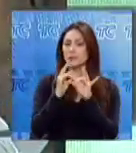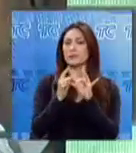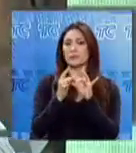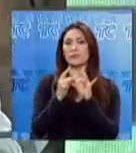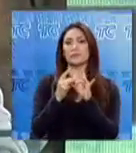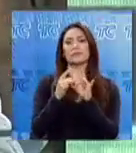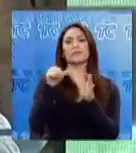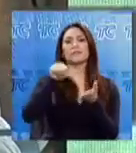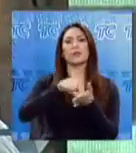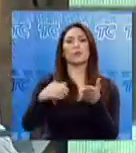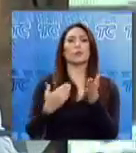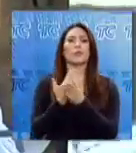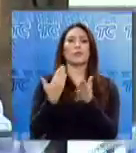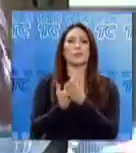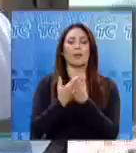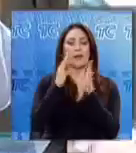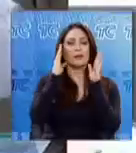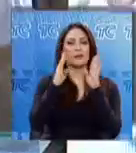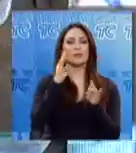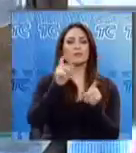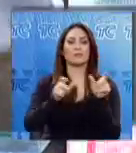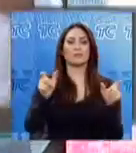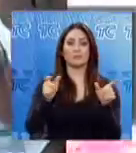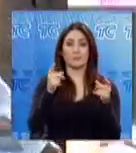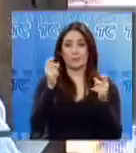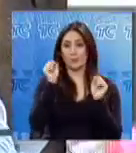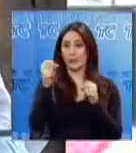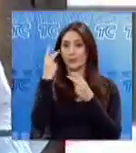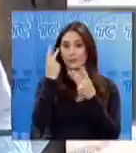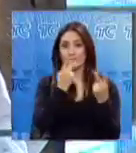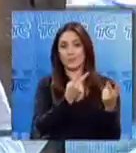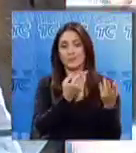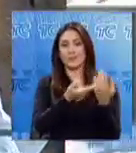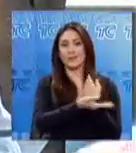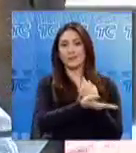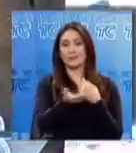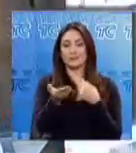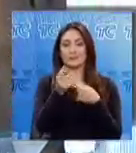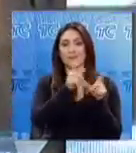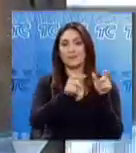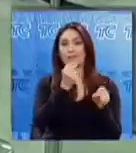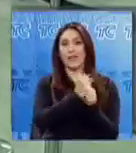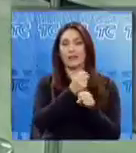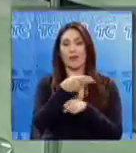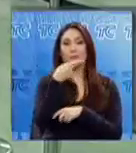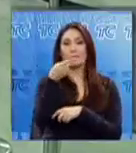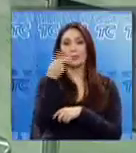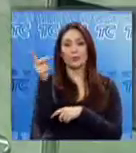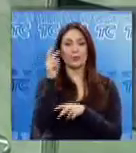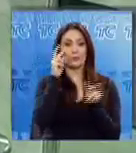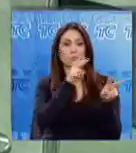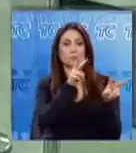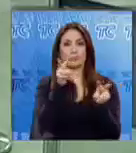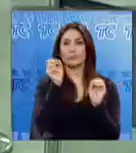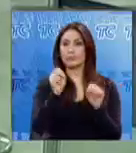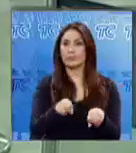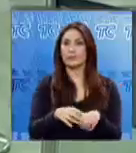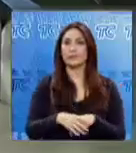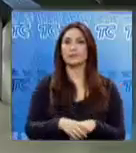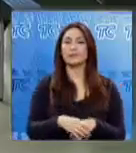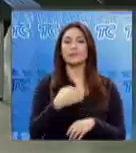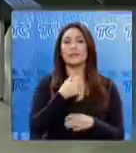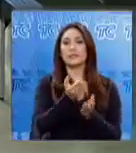nuevos centros de atención ciudadana. Que pueden observar lo que hacen nuestros servidores públicos, compañeros. El espacio cuenta